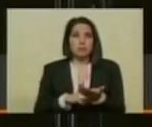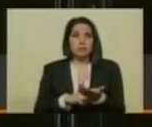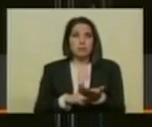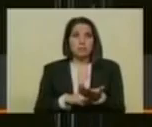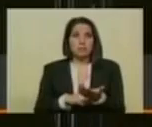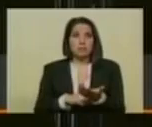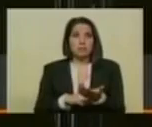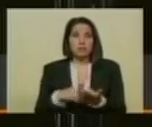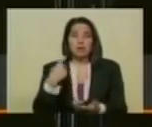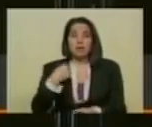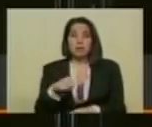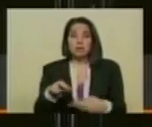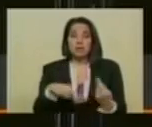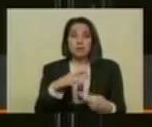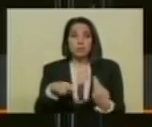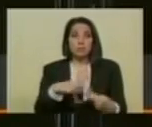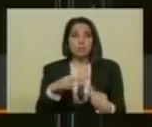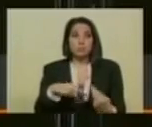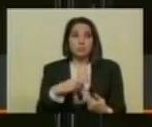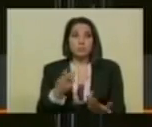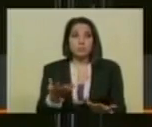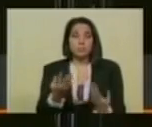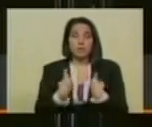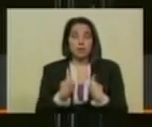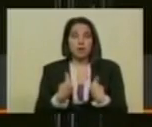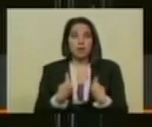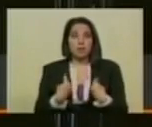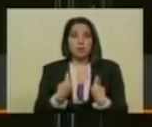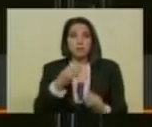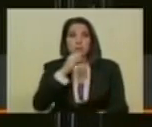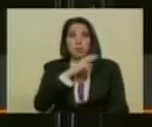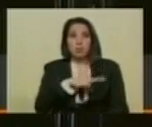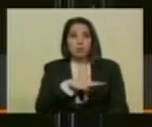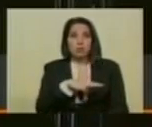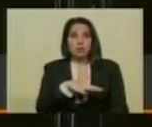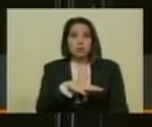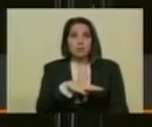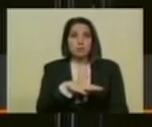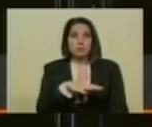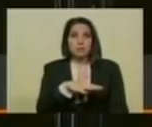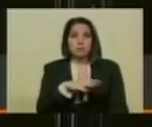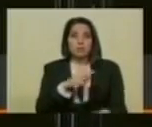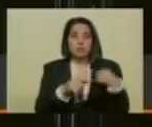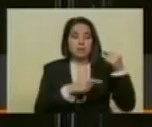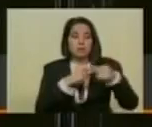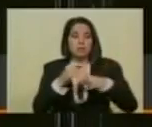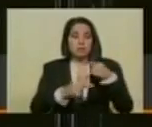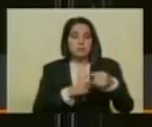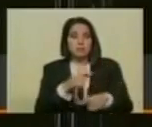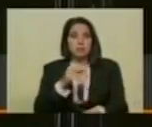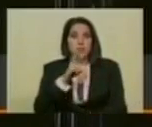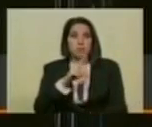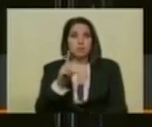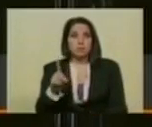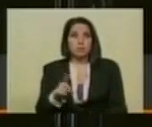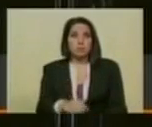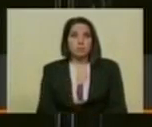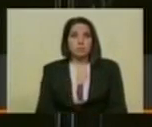que tiene nuestra revolución, que tiene nuestra vida histórica del siglo XXI.